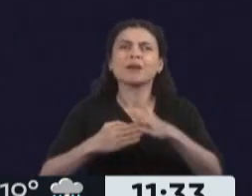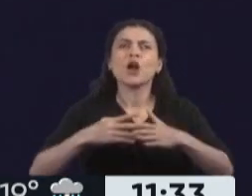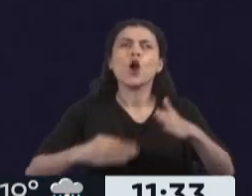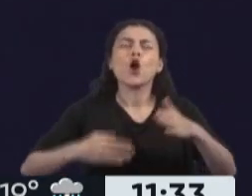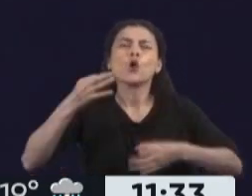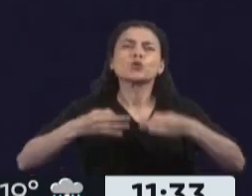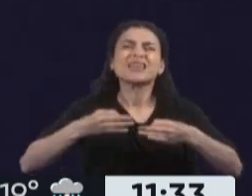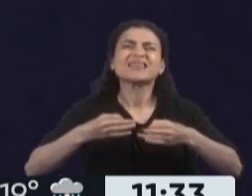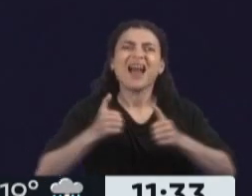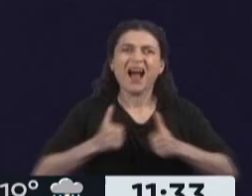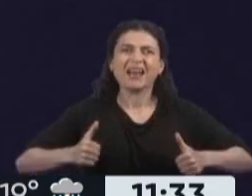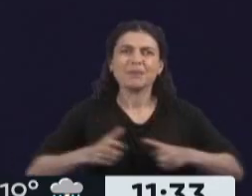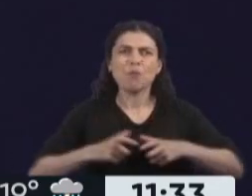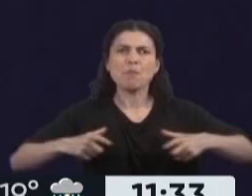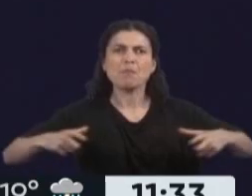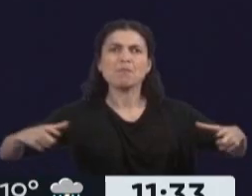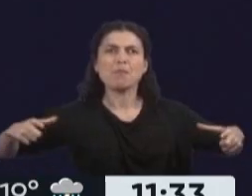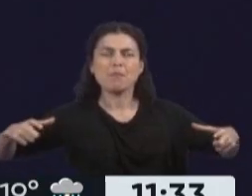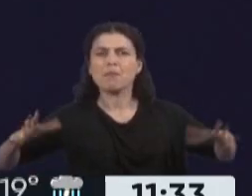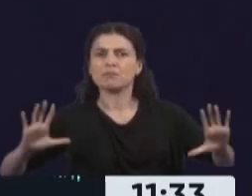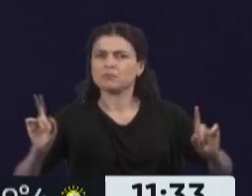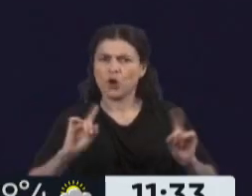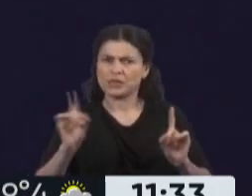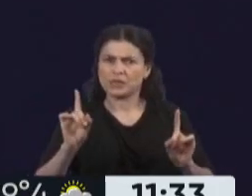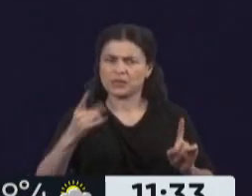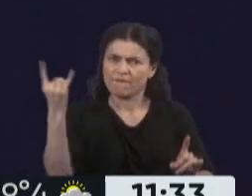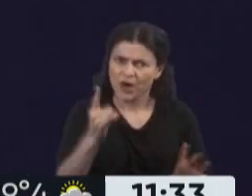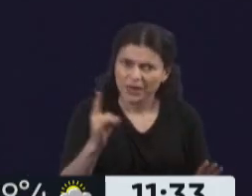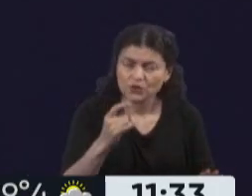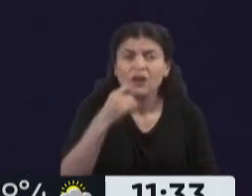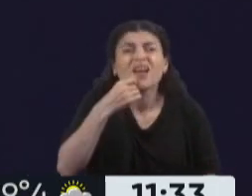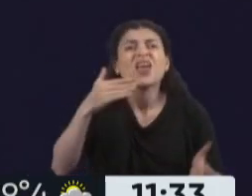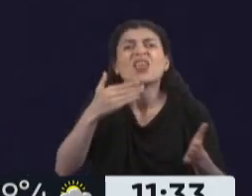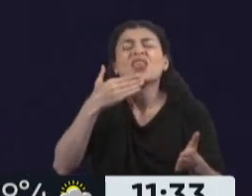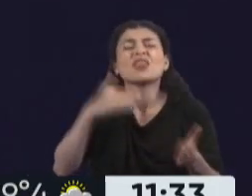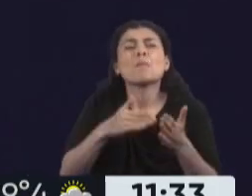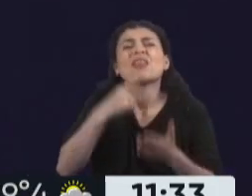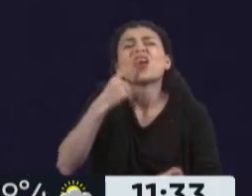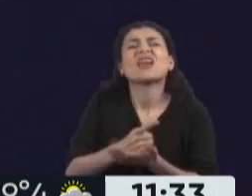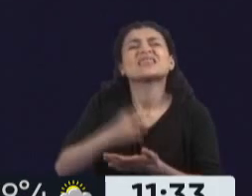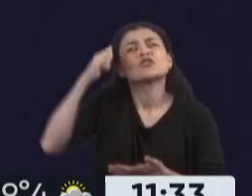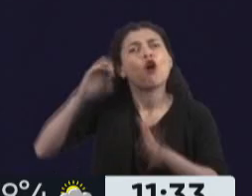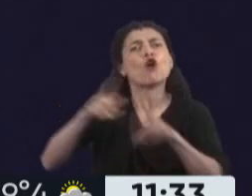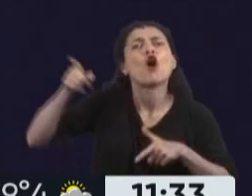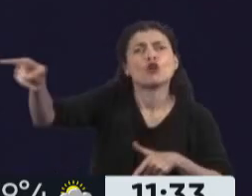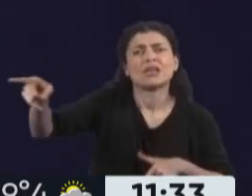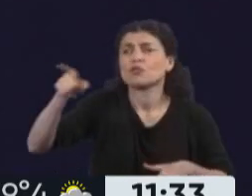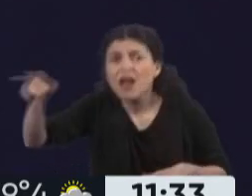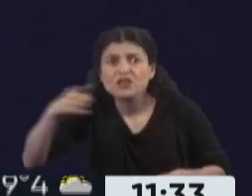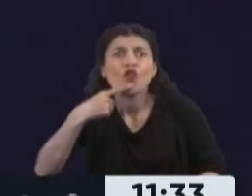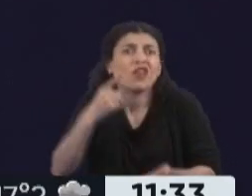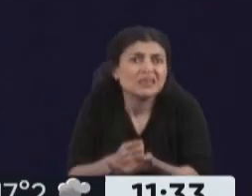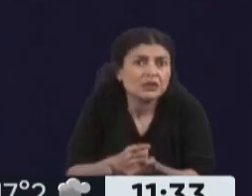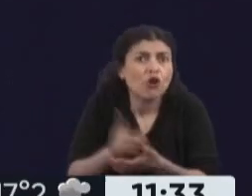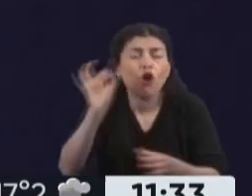además esto es una atribución del Congreso. Si el Congreso en algún momento propone algún proyecto para la ampliación de la